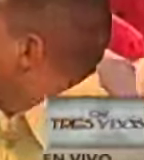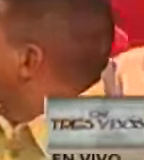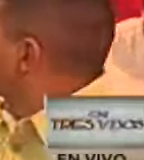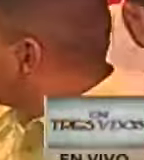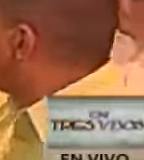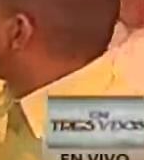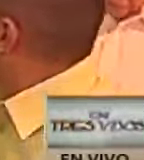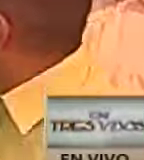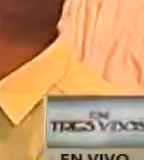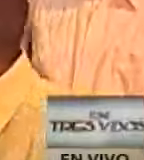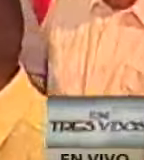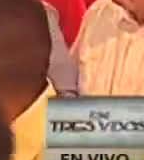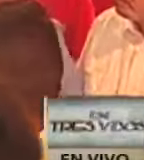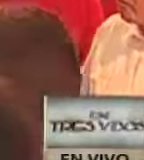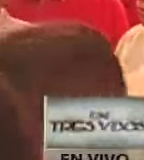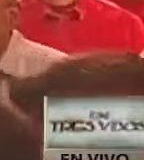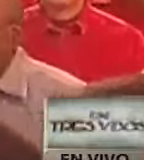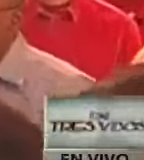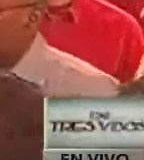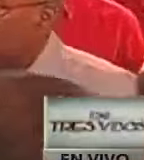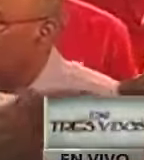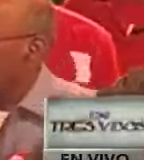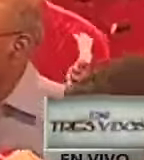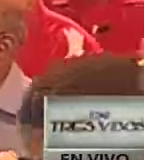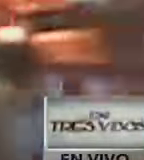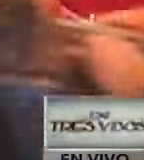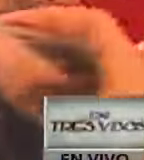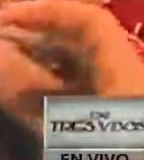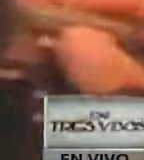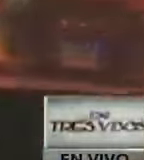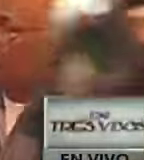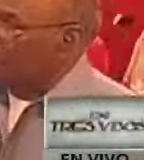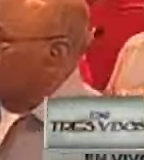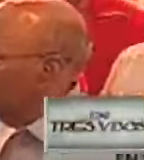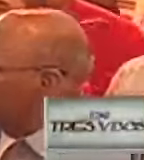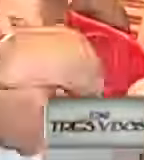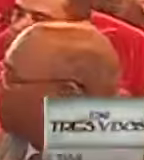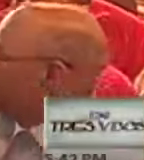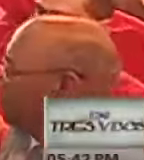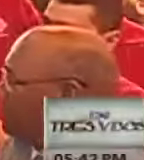de hoy. Me dice tu nombre y la empresa a la que pertenece. Mi nombre es Nubia Justi.